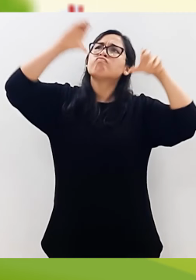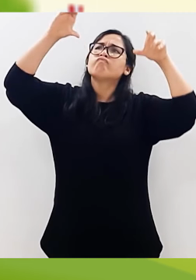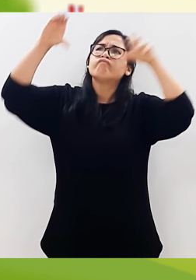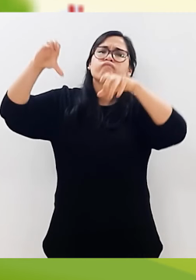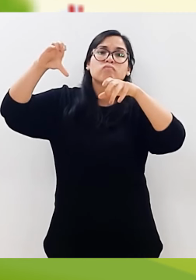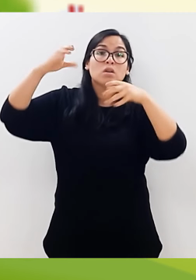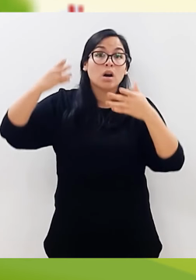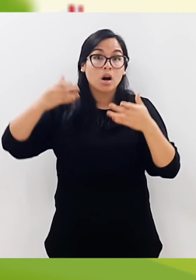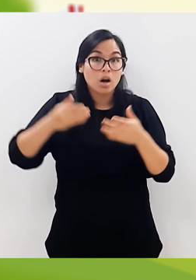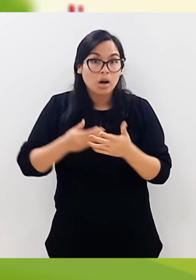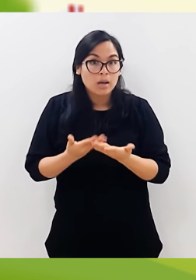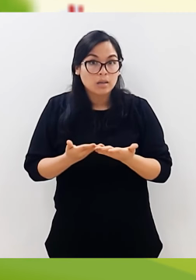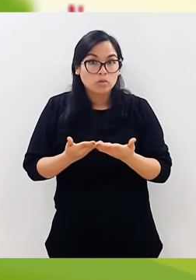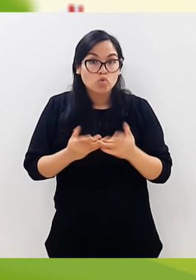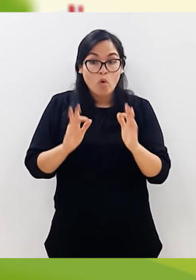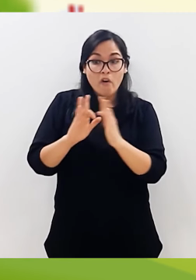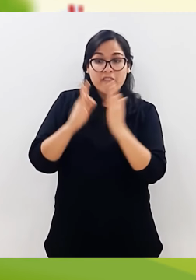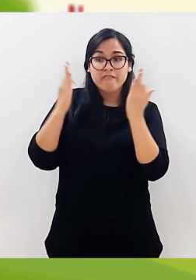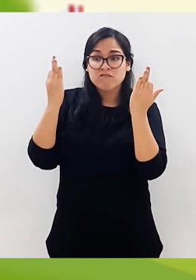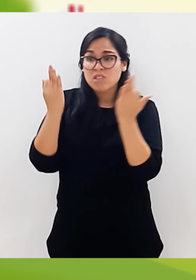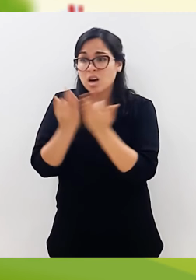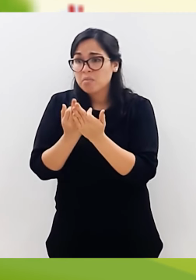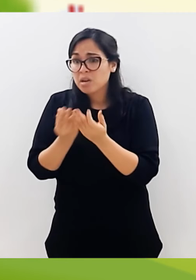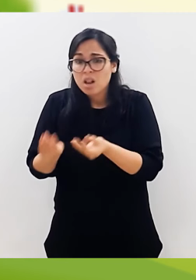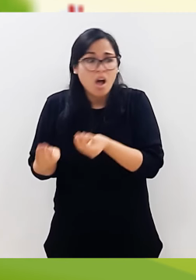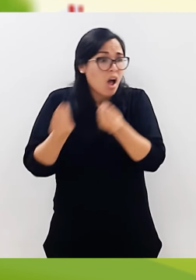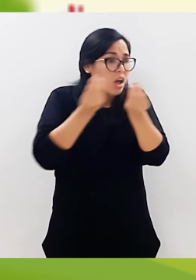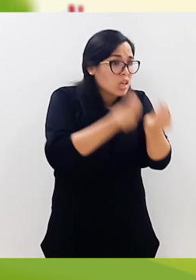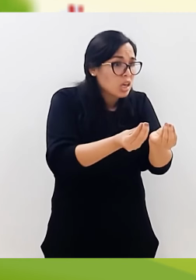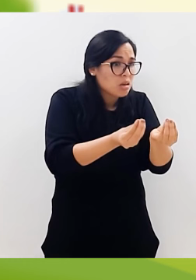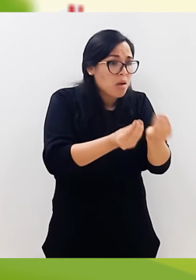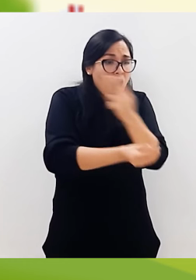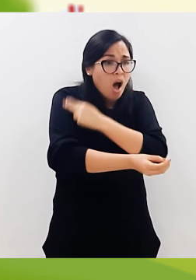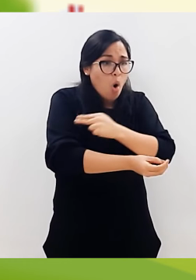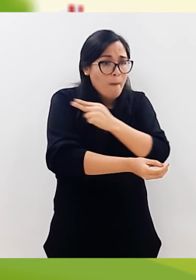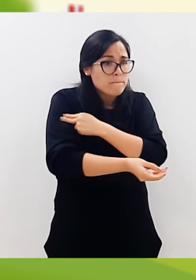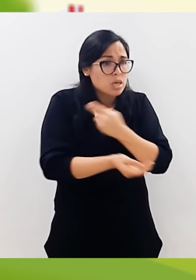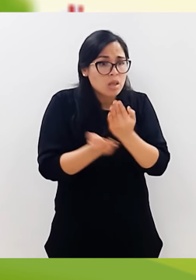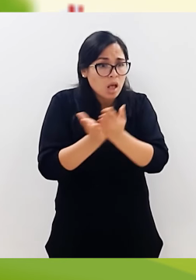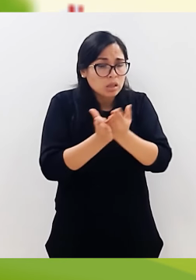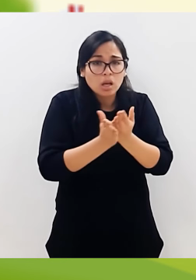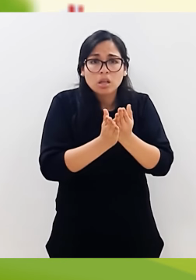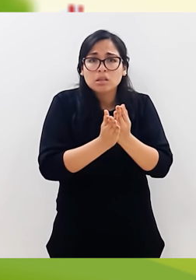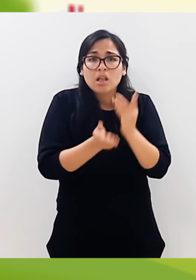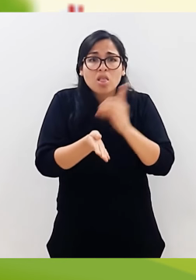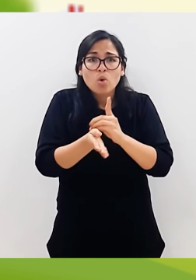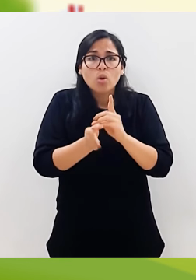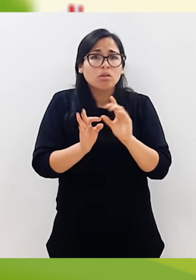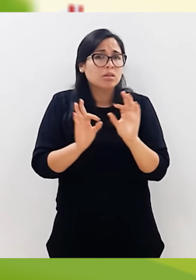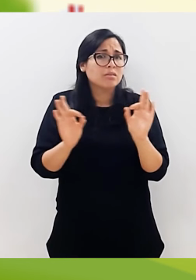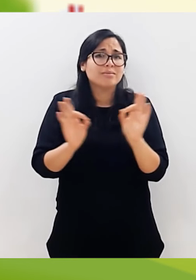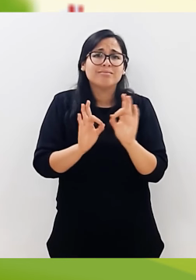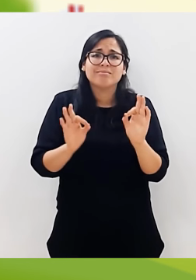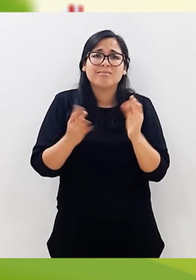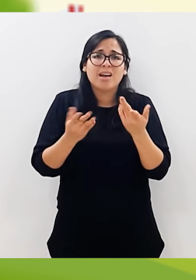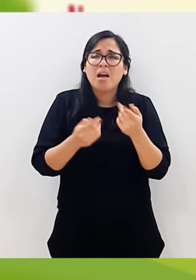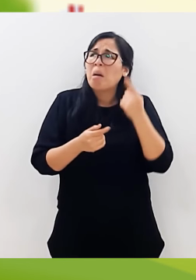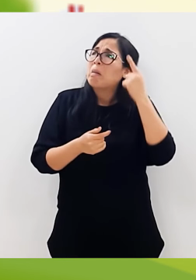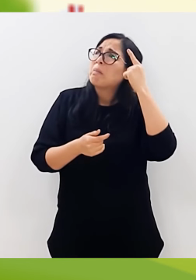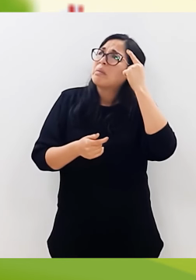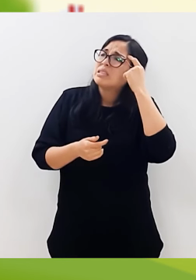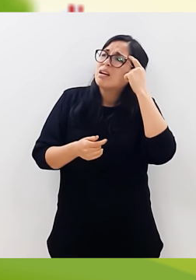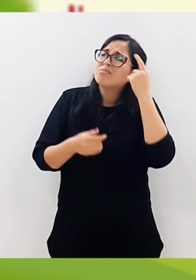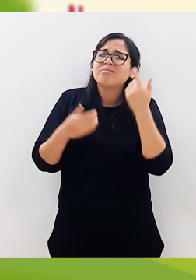calamina para su casita. Su familia no lo ha llevado a atenderse oportunamente,